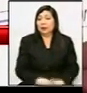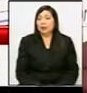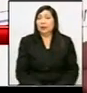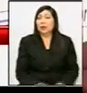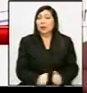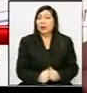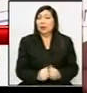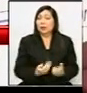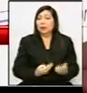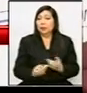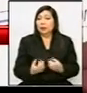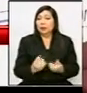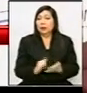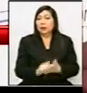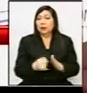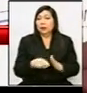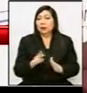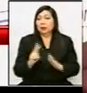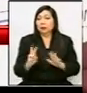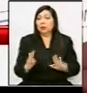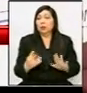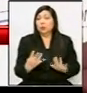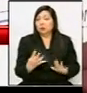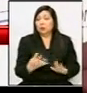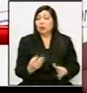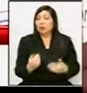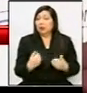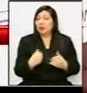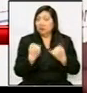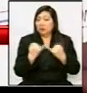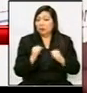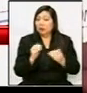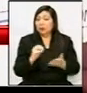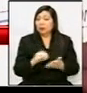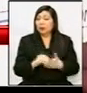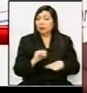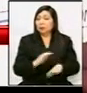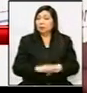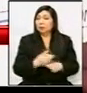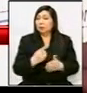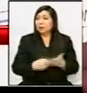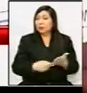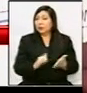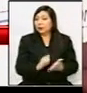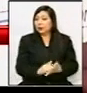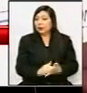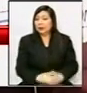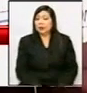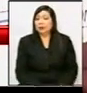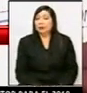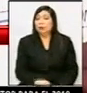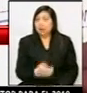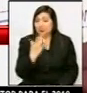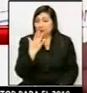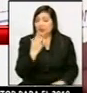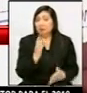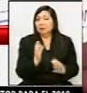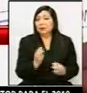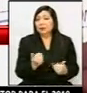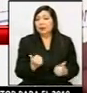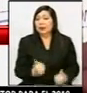con el resto del presupuesto entraría el 2019. No sé si tiene alguna información al respecto, porque como usted sabe muy bien,